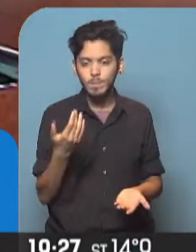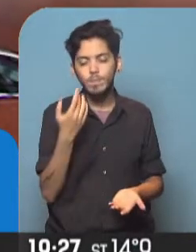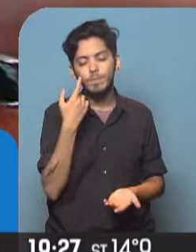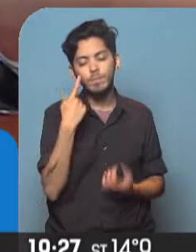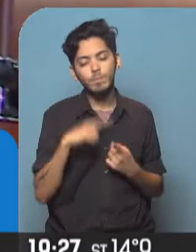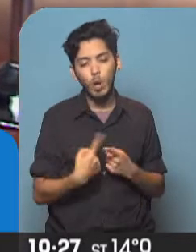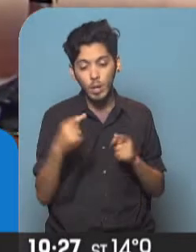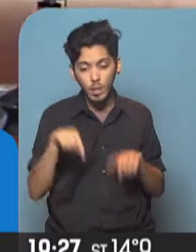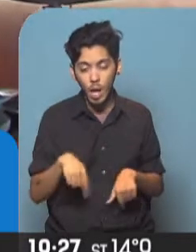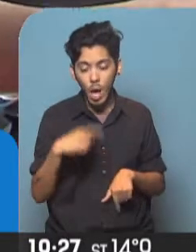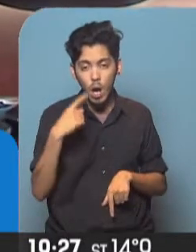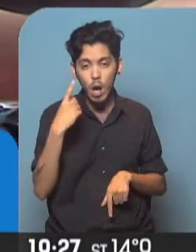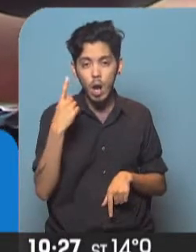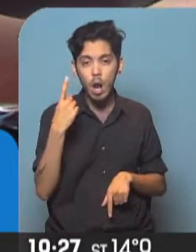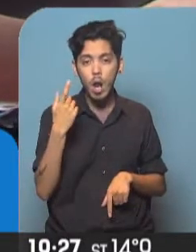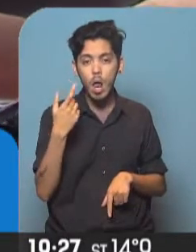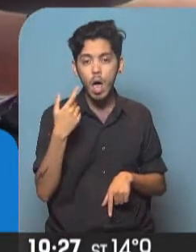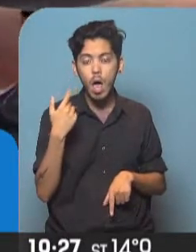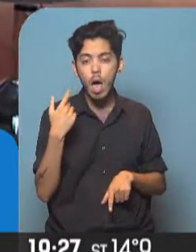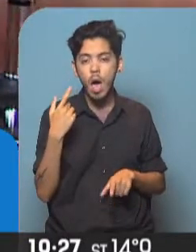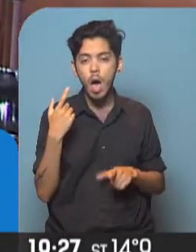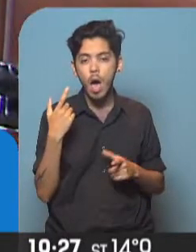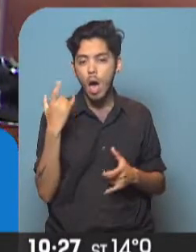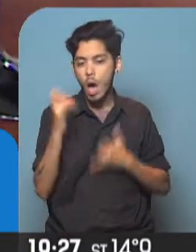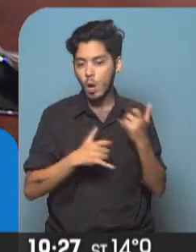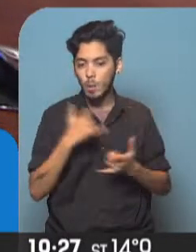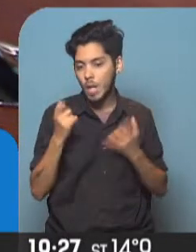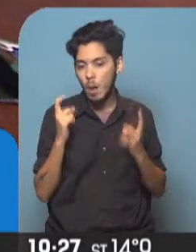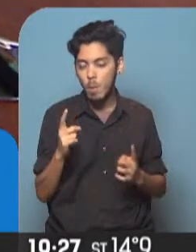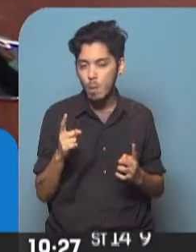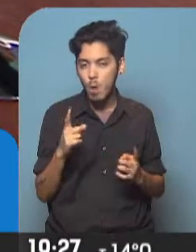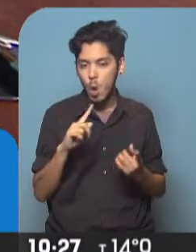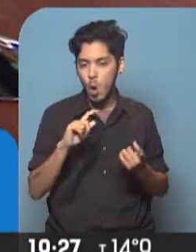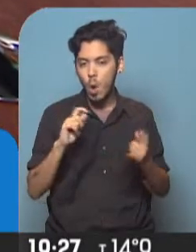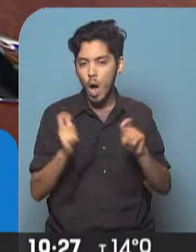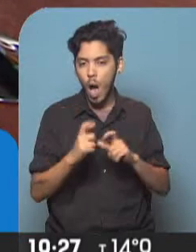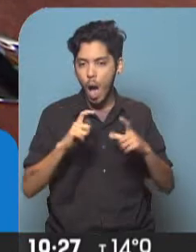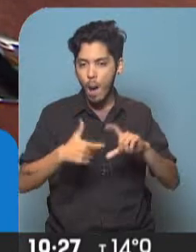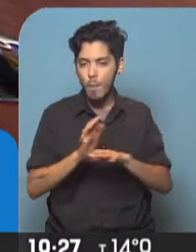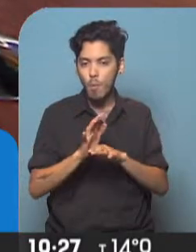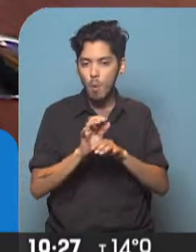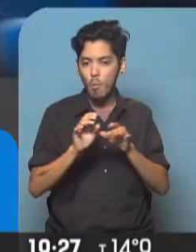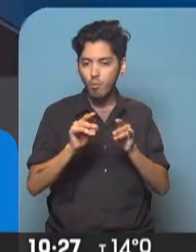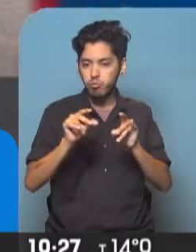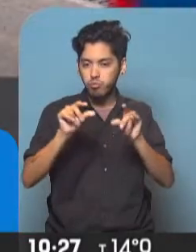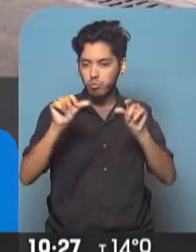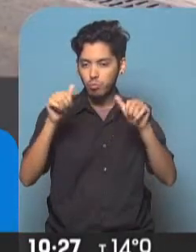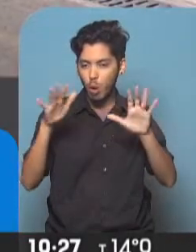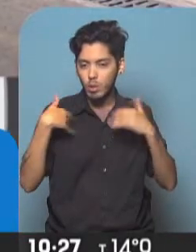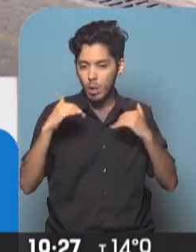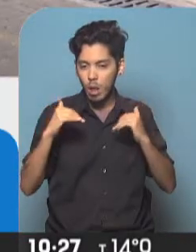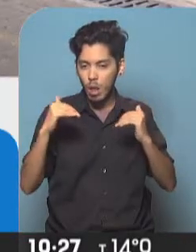que han expresado las autoridades es tener un tipo de cambio flotante. Y eso es lo que se implementa